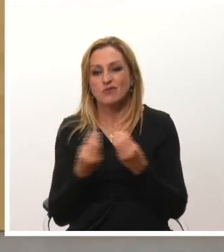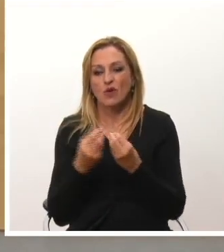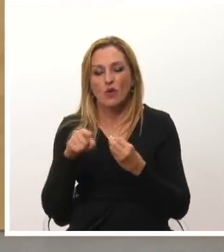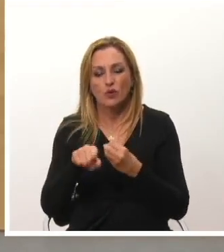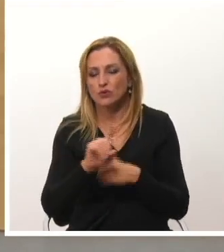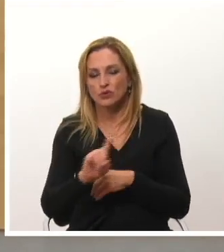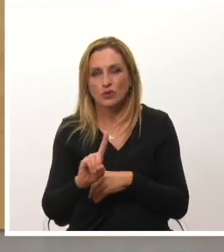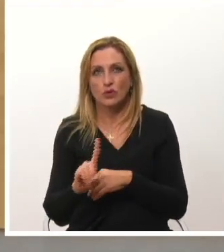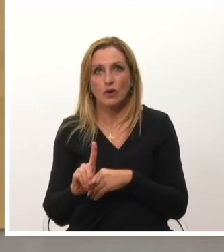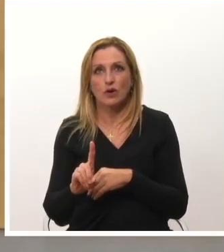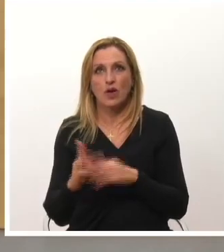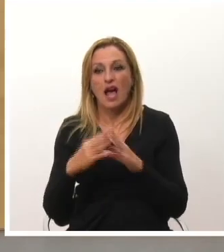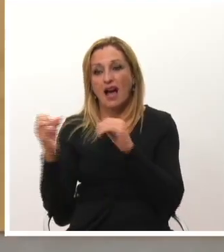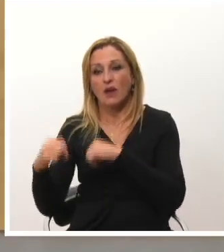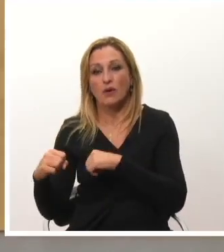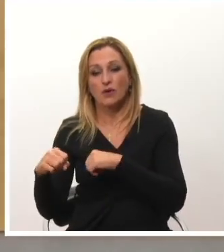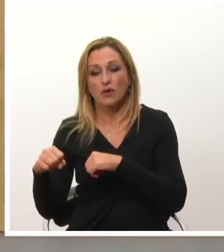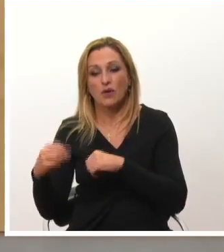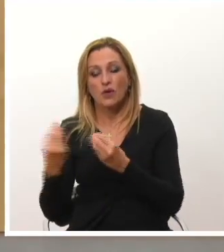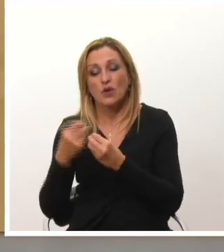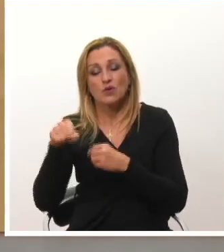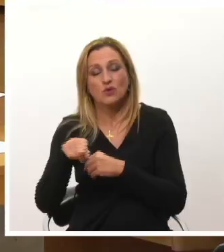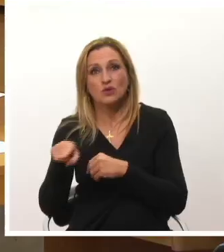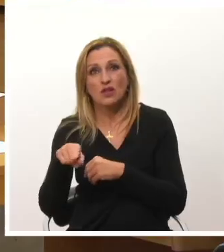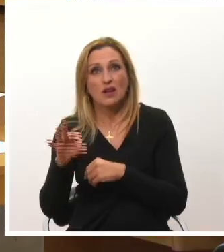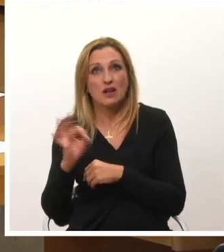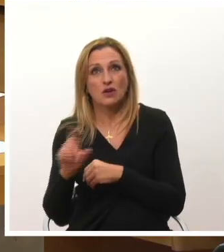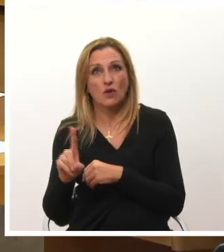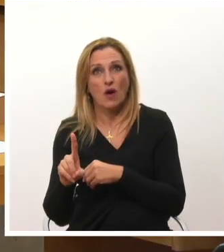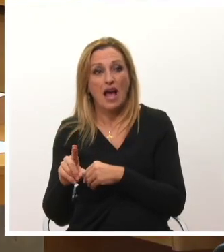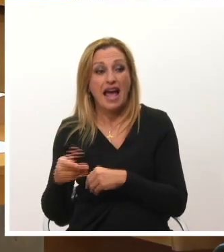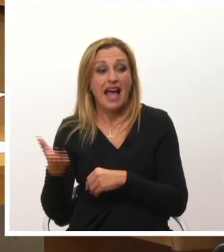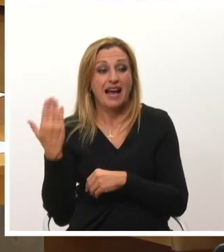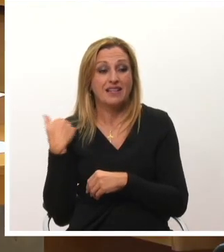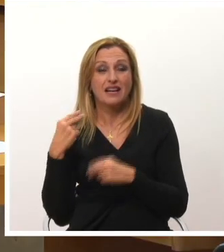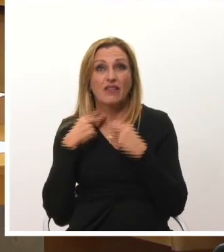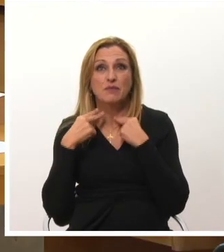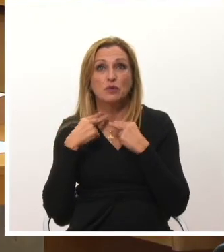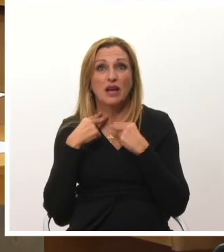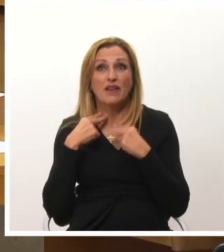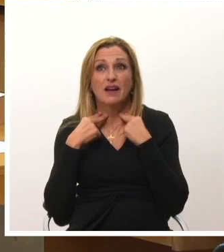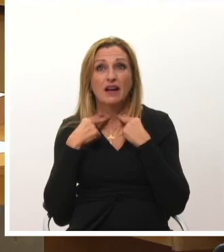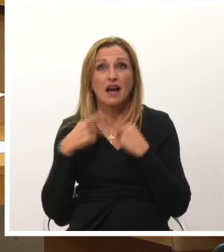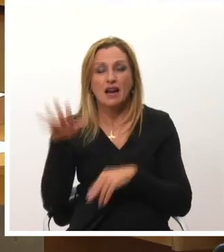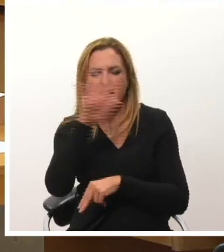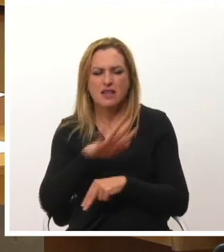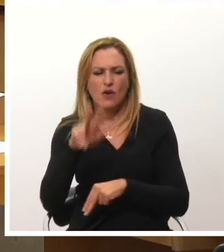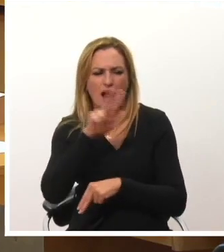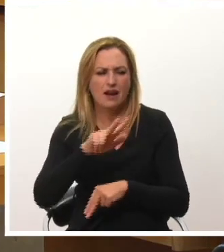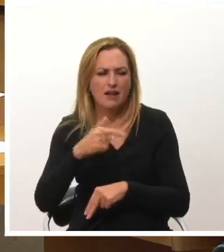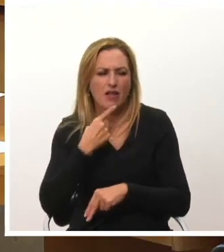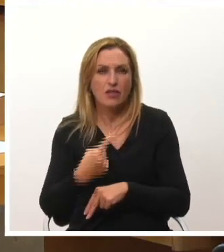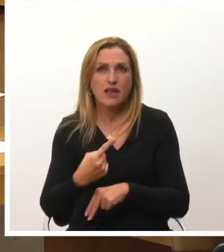eso no podemos llegar a acuerdos con ustedes ayer mismo la diputada nacional dijo y Leo textualmente dijo